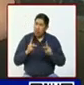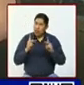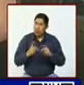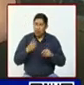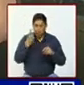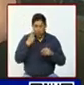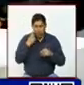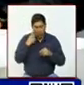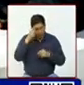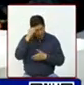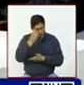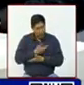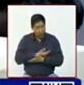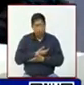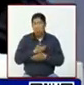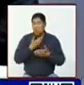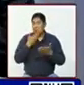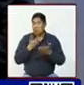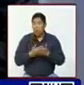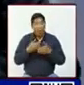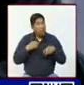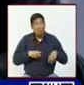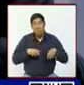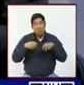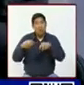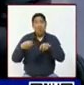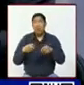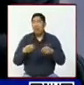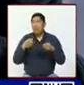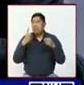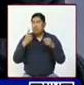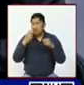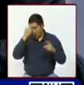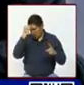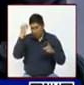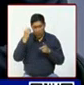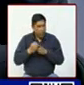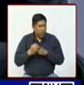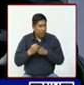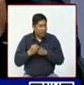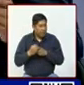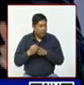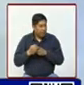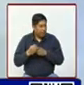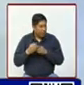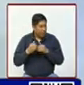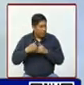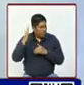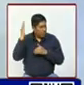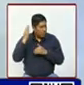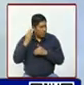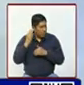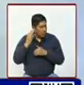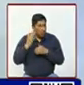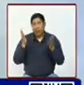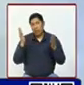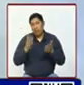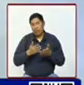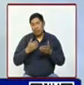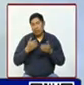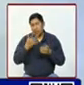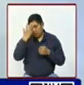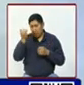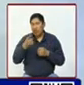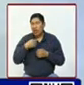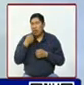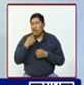a su hijo. Qué viaje más productivo, sí, para Rafael. Vino con una meta, se llevó más de lo que esperaba. Bueno, se va a llevar,